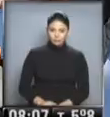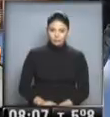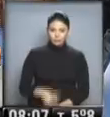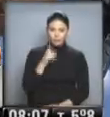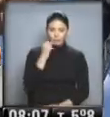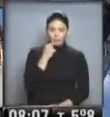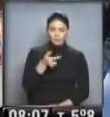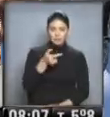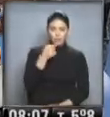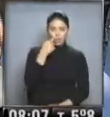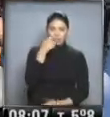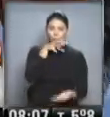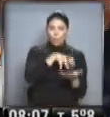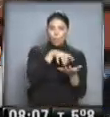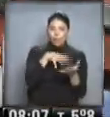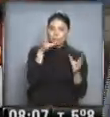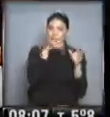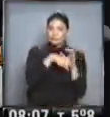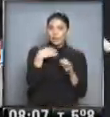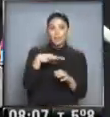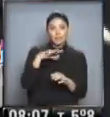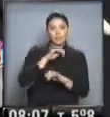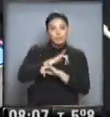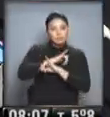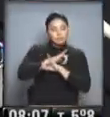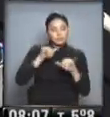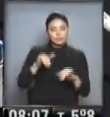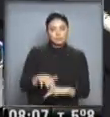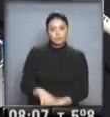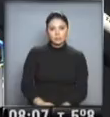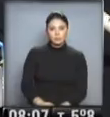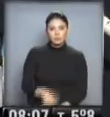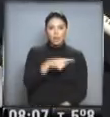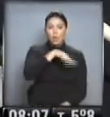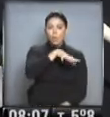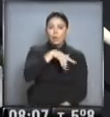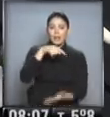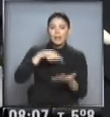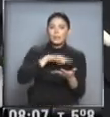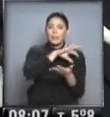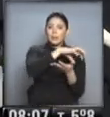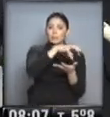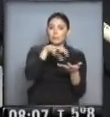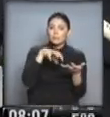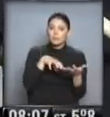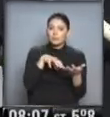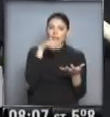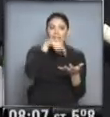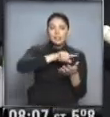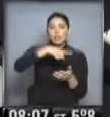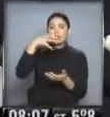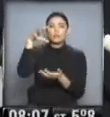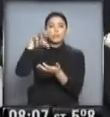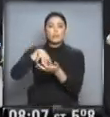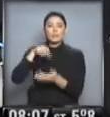Lo curioso de los campos de concentración nuestros, que esto lo tenemos que ver, que fueron lugares urbanos. Tanto esto como el pozo